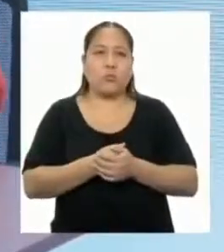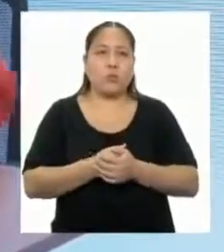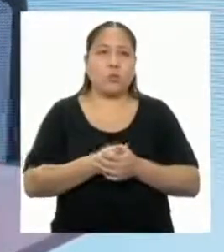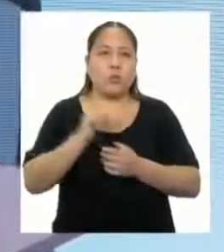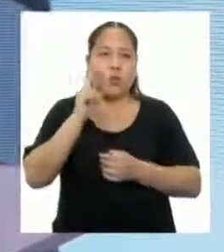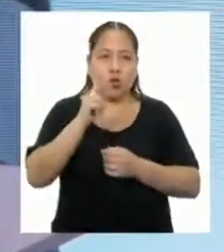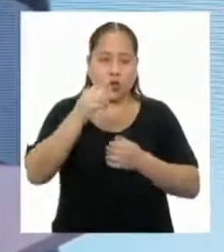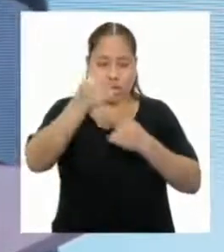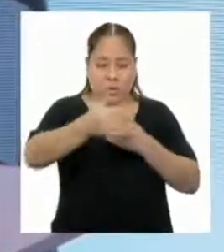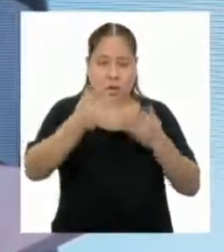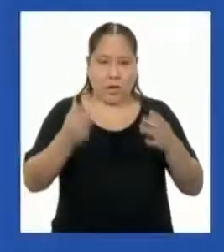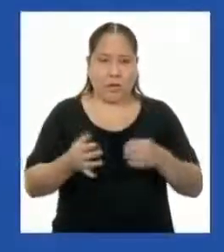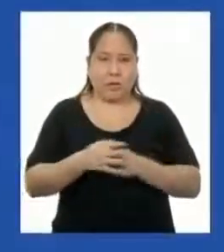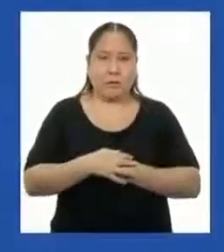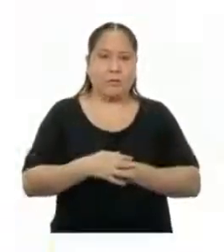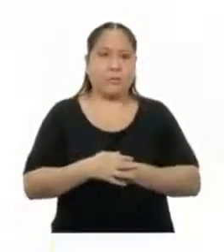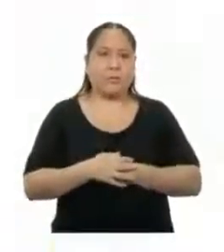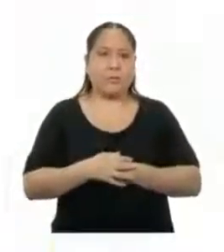hacer 2 cajas.